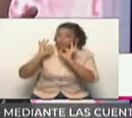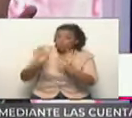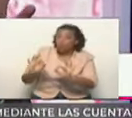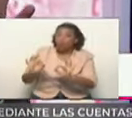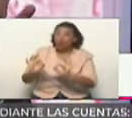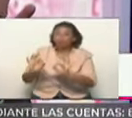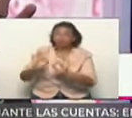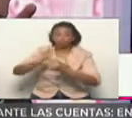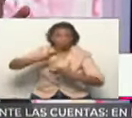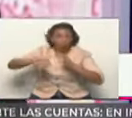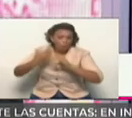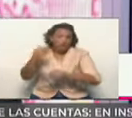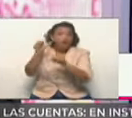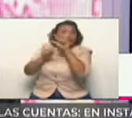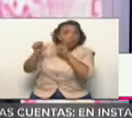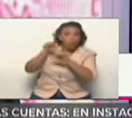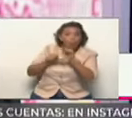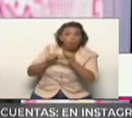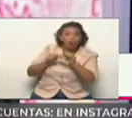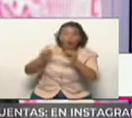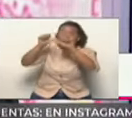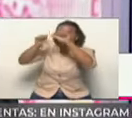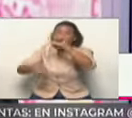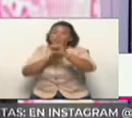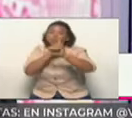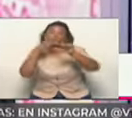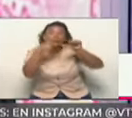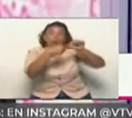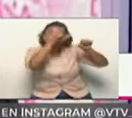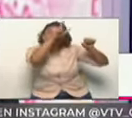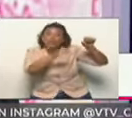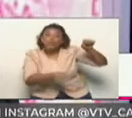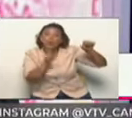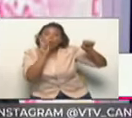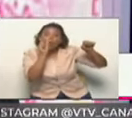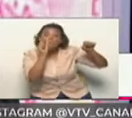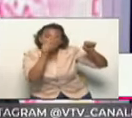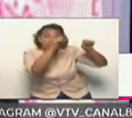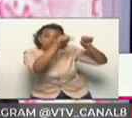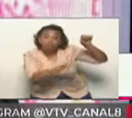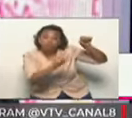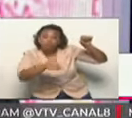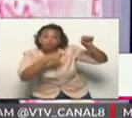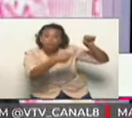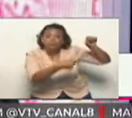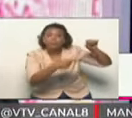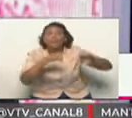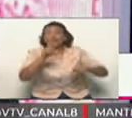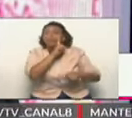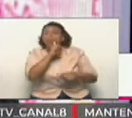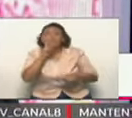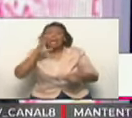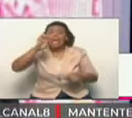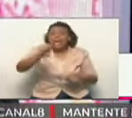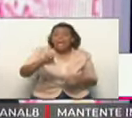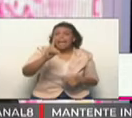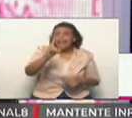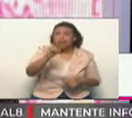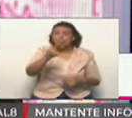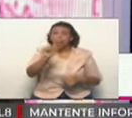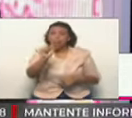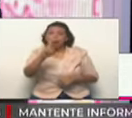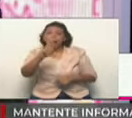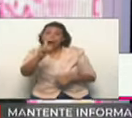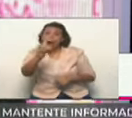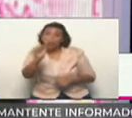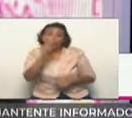adoptó, apareció un funcionario de nombre Eduardo. No